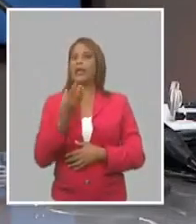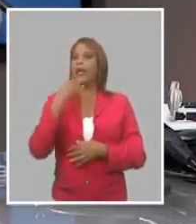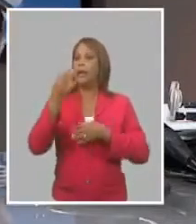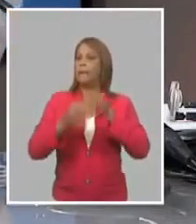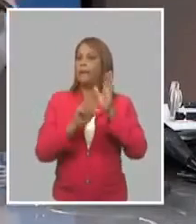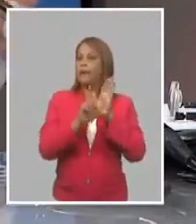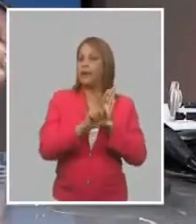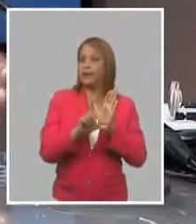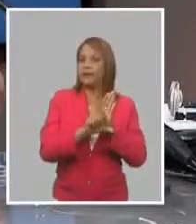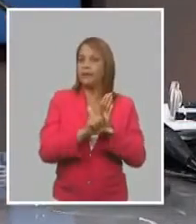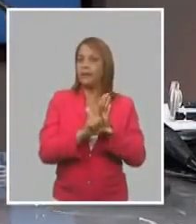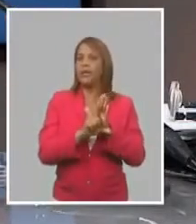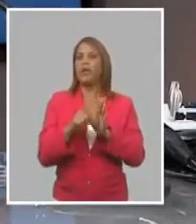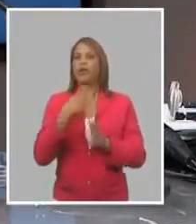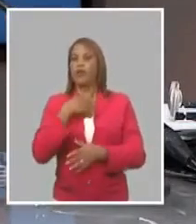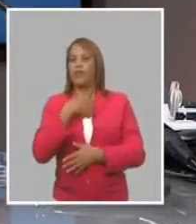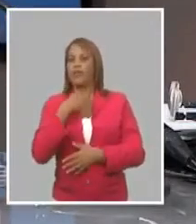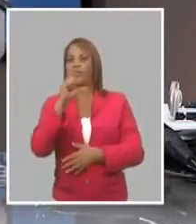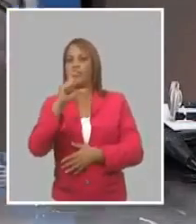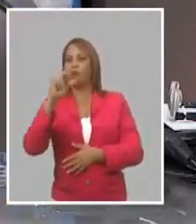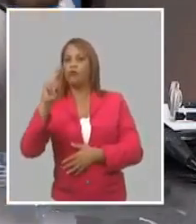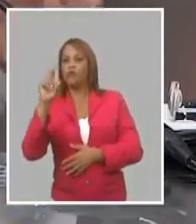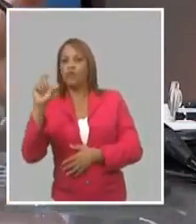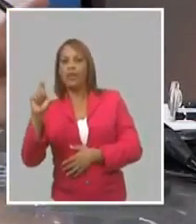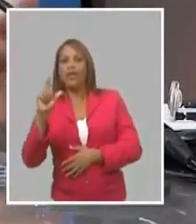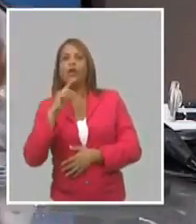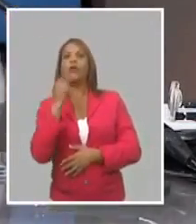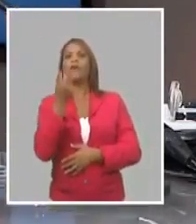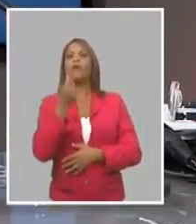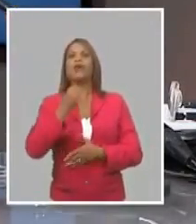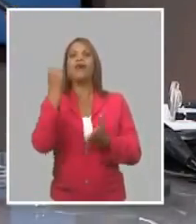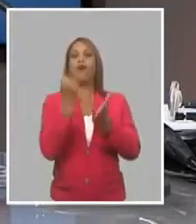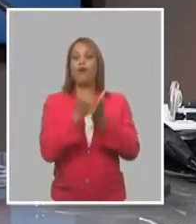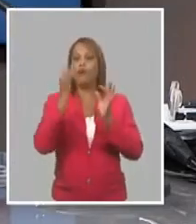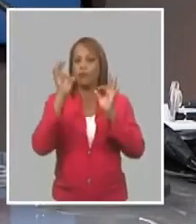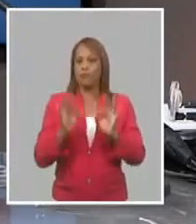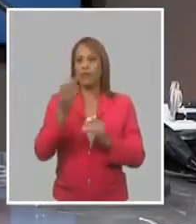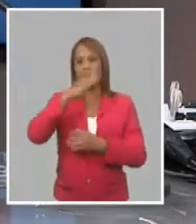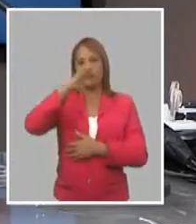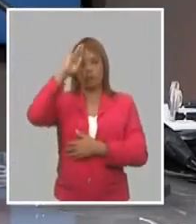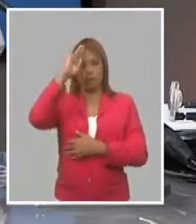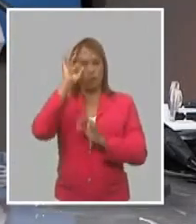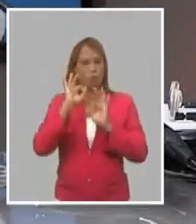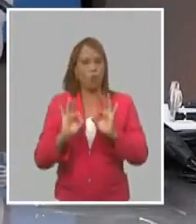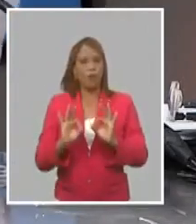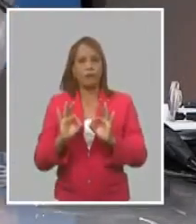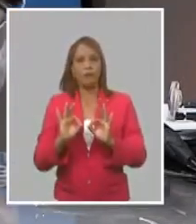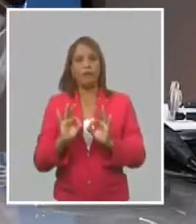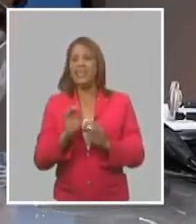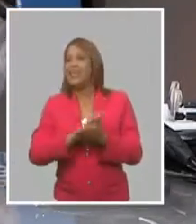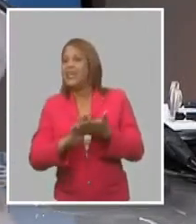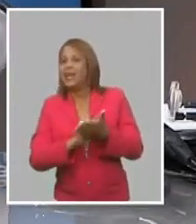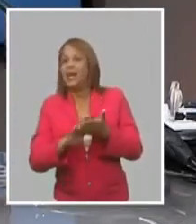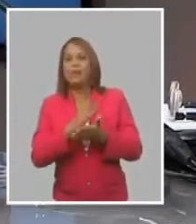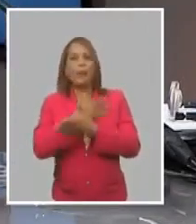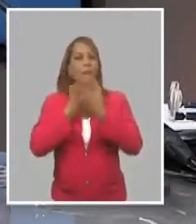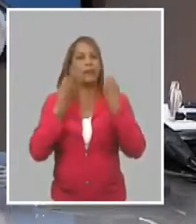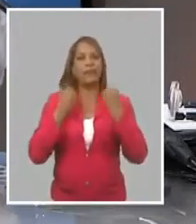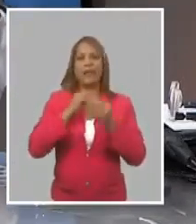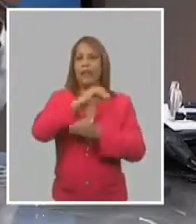CUC, eso tiene su valor, eso es una moneda oficial de Cuba, y nadie va a perder la capacidad de